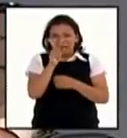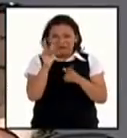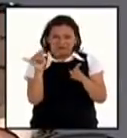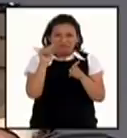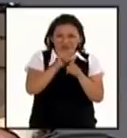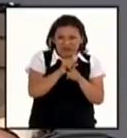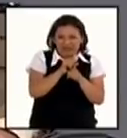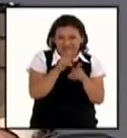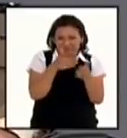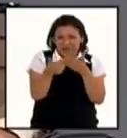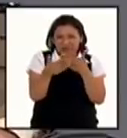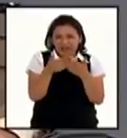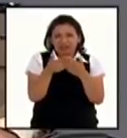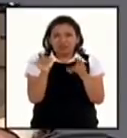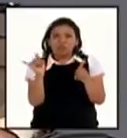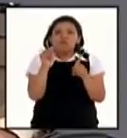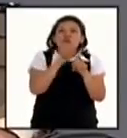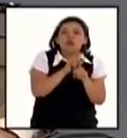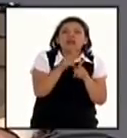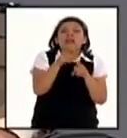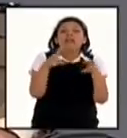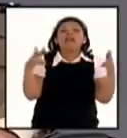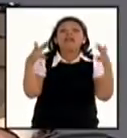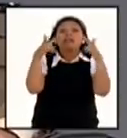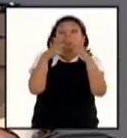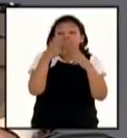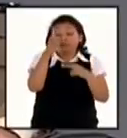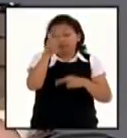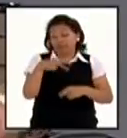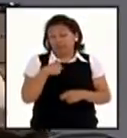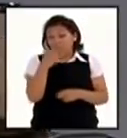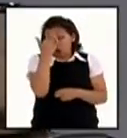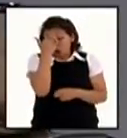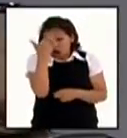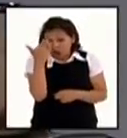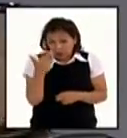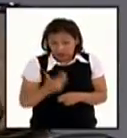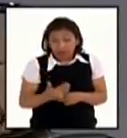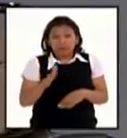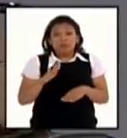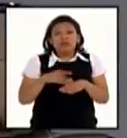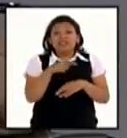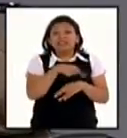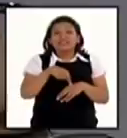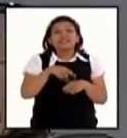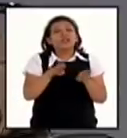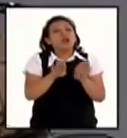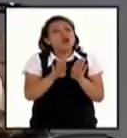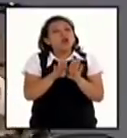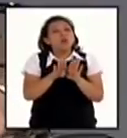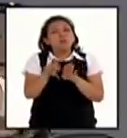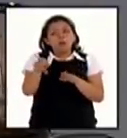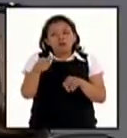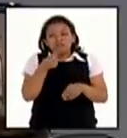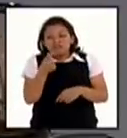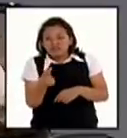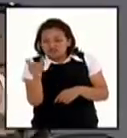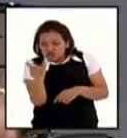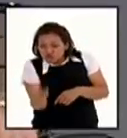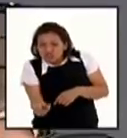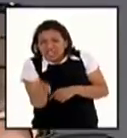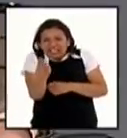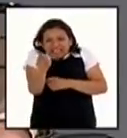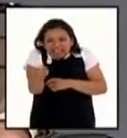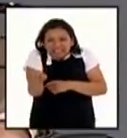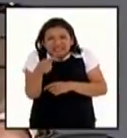el bullying religioso, que es atroz porque pone en entredicho toda la personalidad del niño, toda la identidad